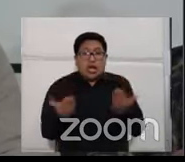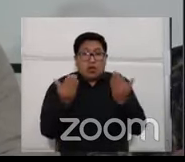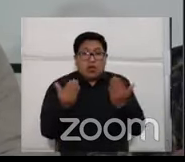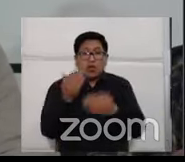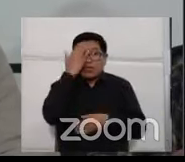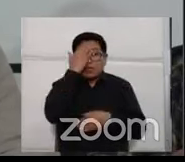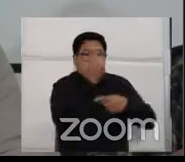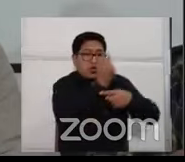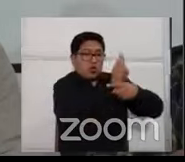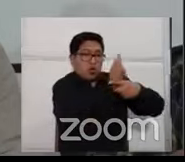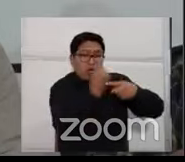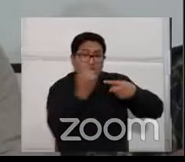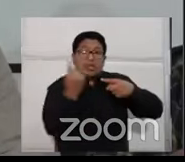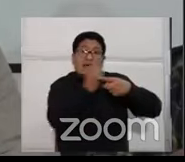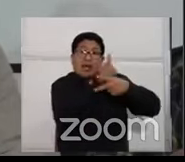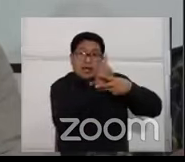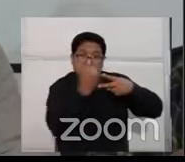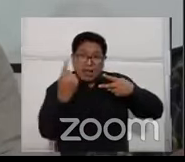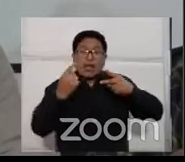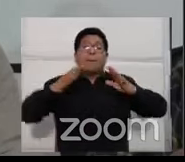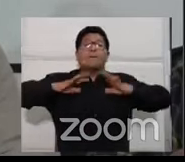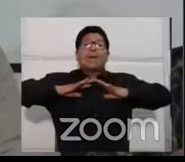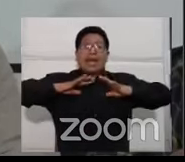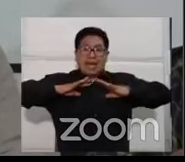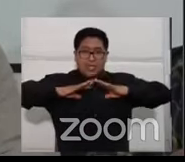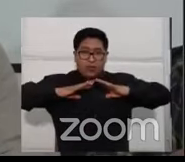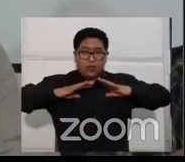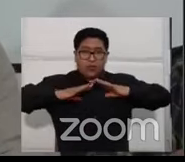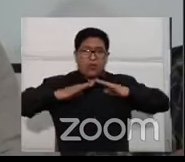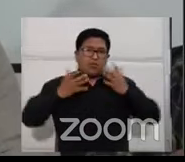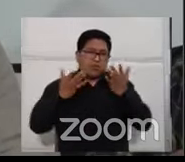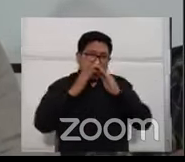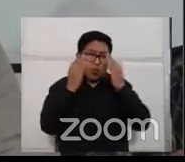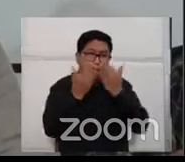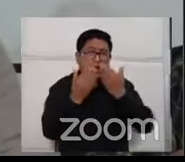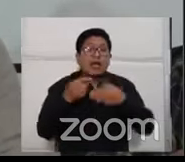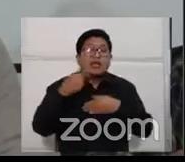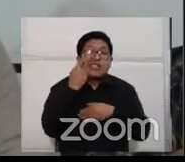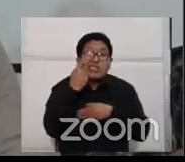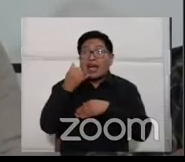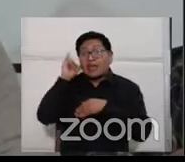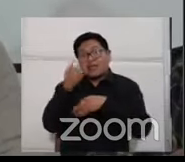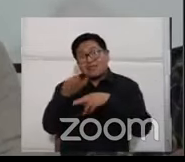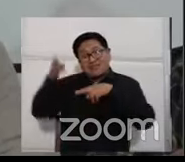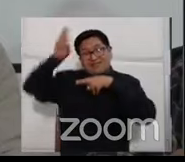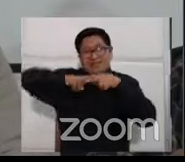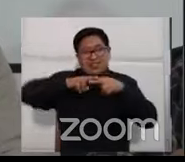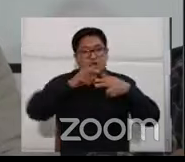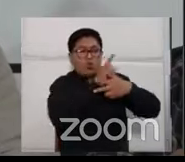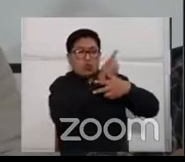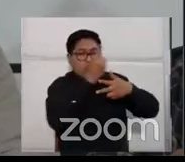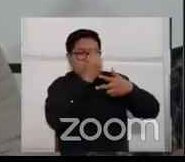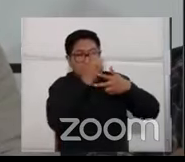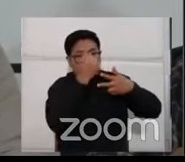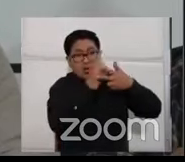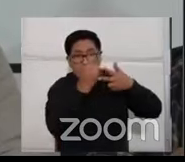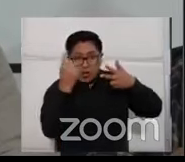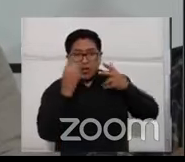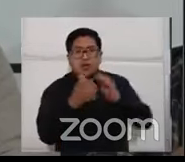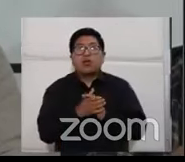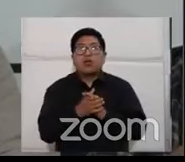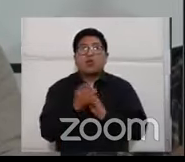vacaciones que ahora ya se ha postergado a tres semanas de vacaciones casi una semana más y ya pasé un mes sin estudiar qué pasa con los